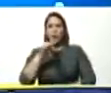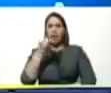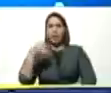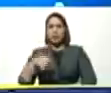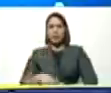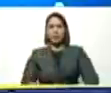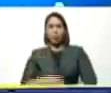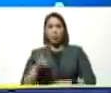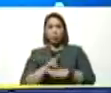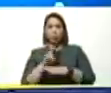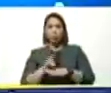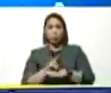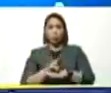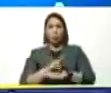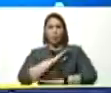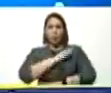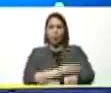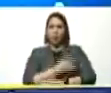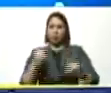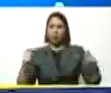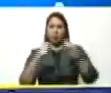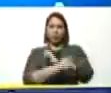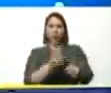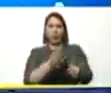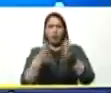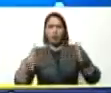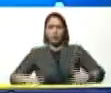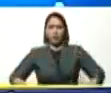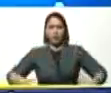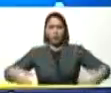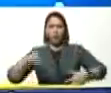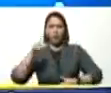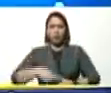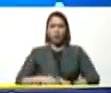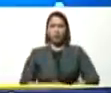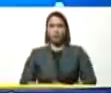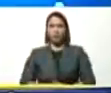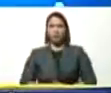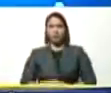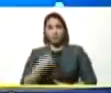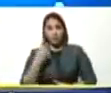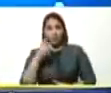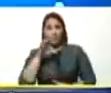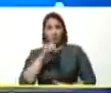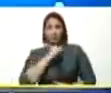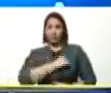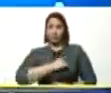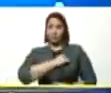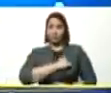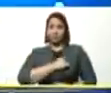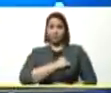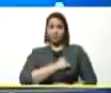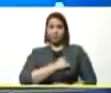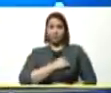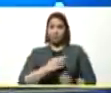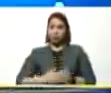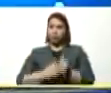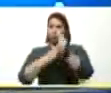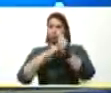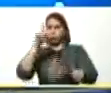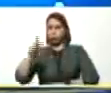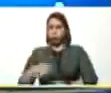utilizó el poder para convertirse en el gran terrateniente hacendado de un país. Lamentable. Un héroe, el héroe